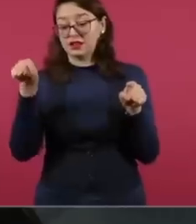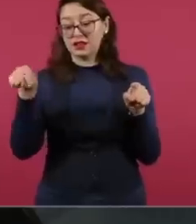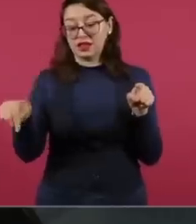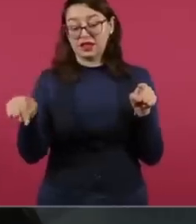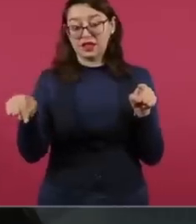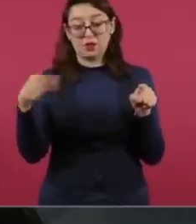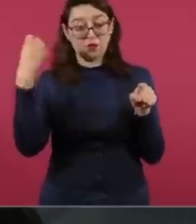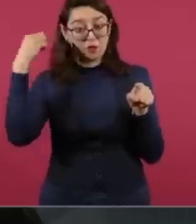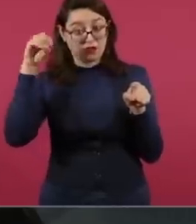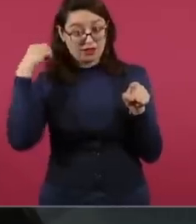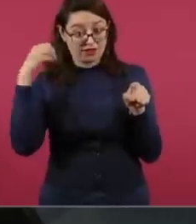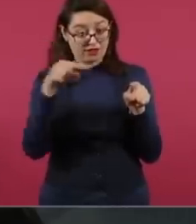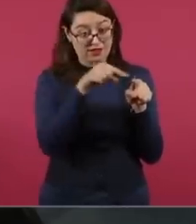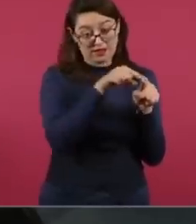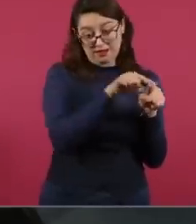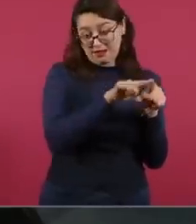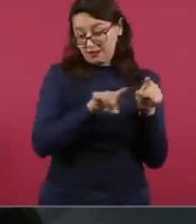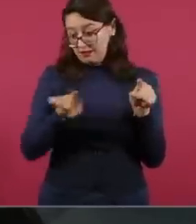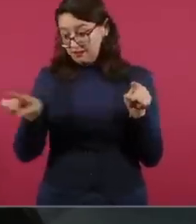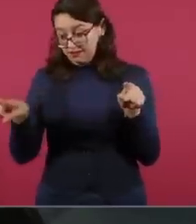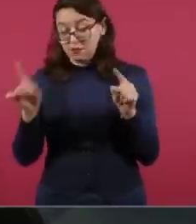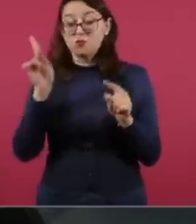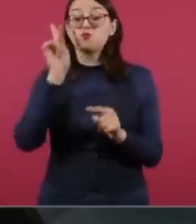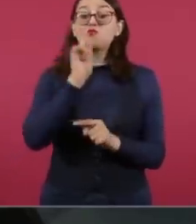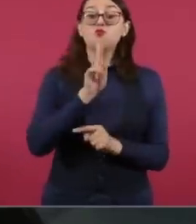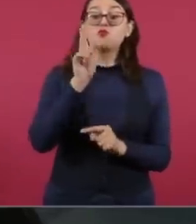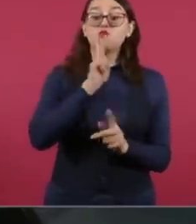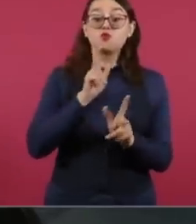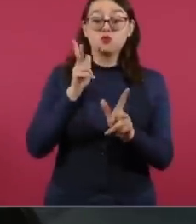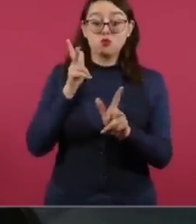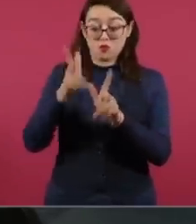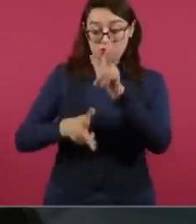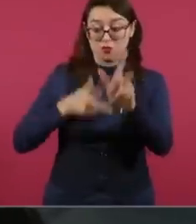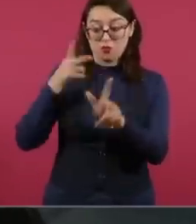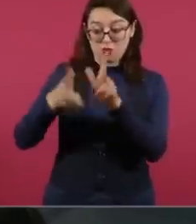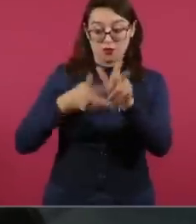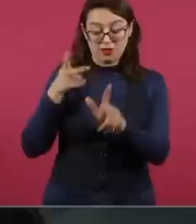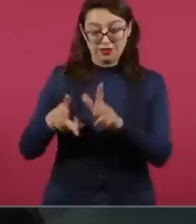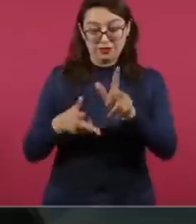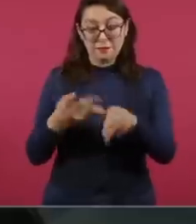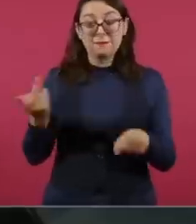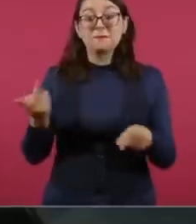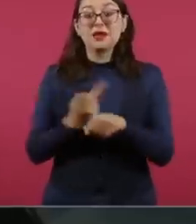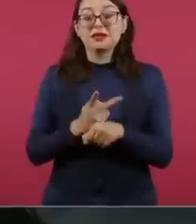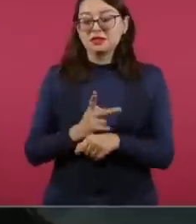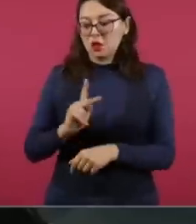Salina Cruz, y me dicen que la gente en los pueblos